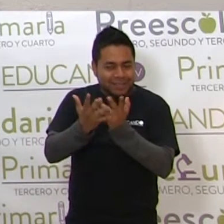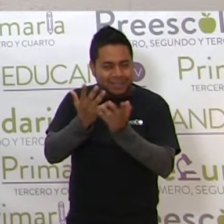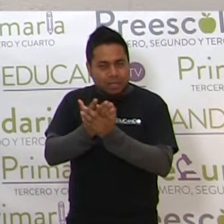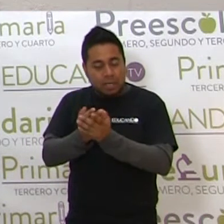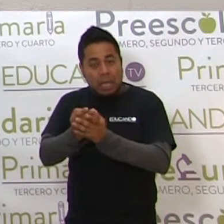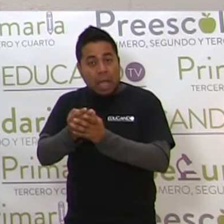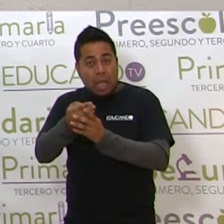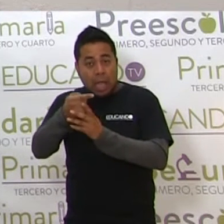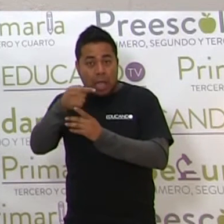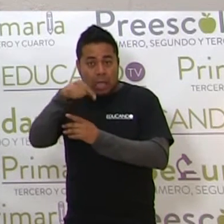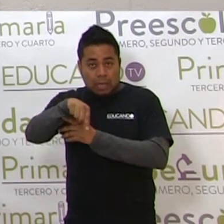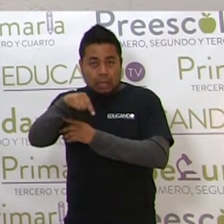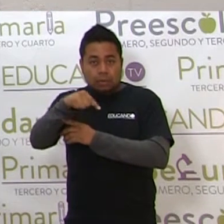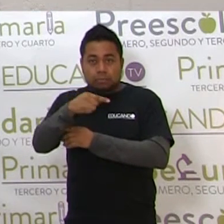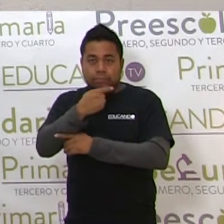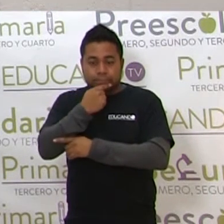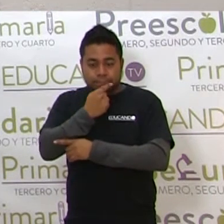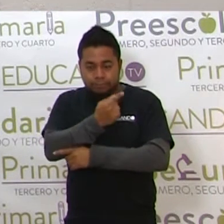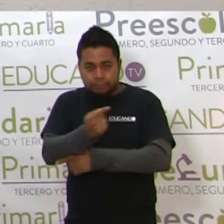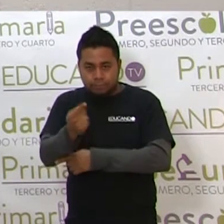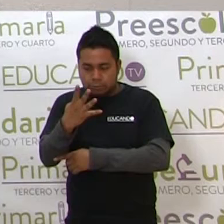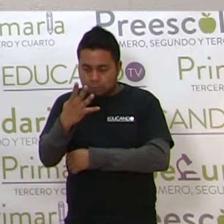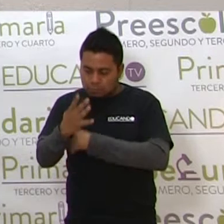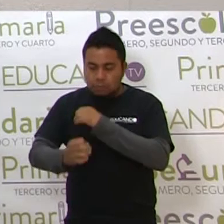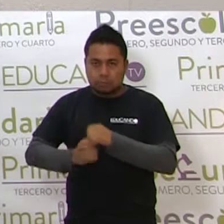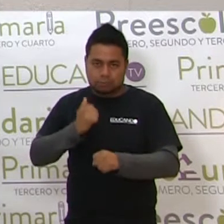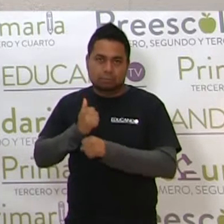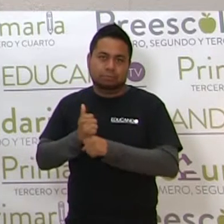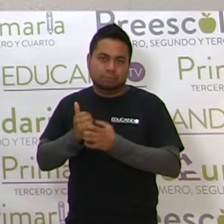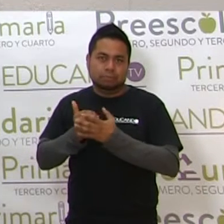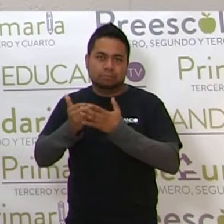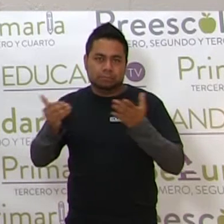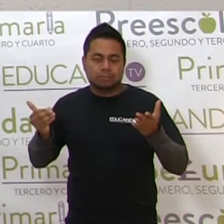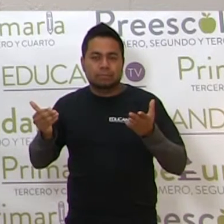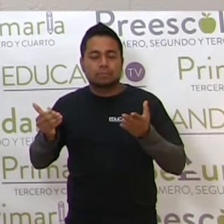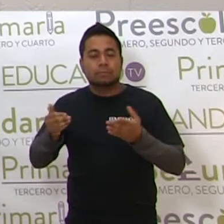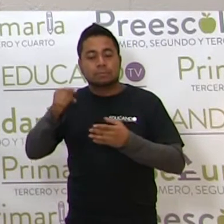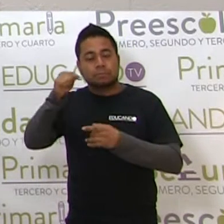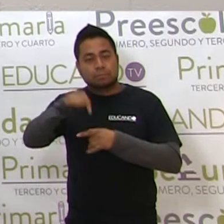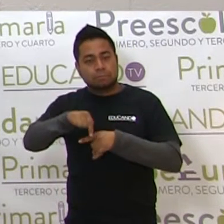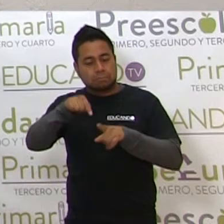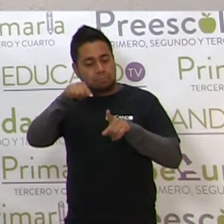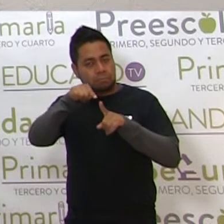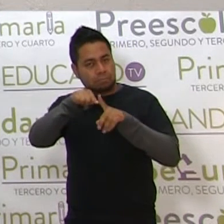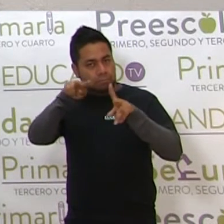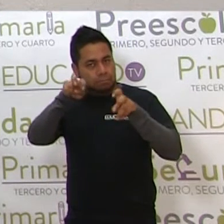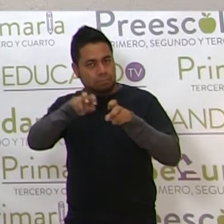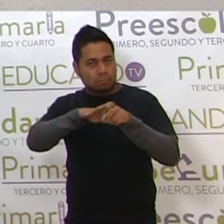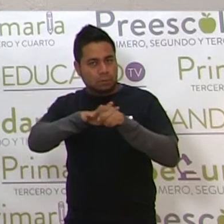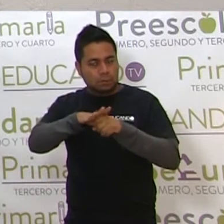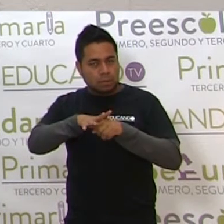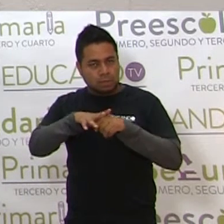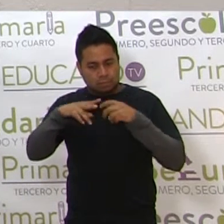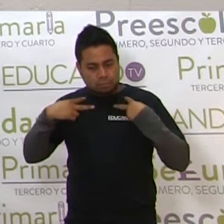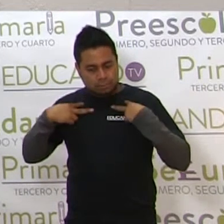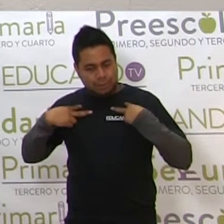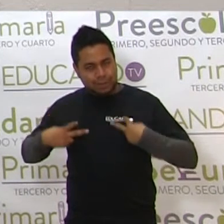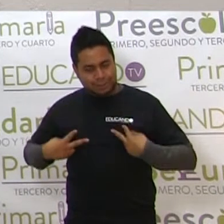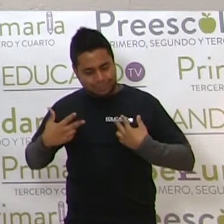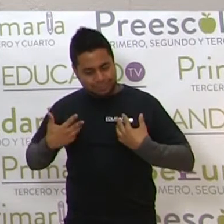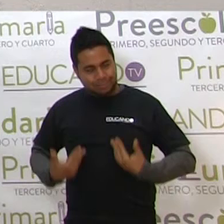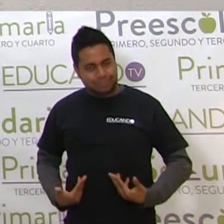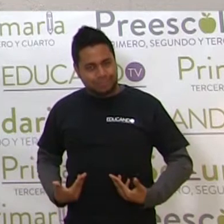enfocarlo a los chiquitos de 4 años vamos a trabajar con los vestidos